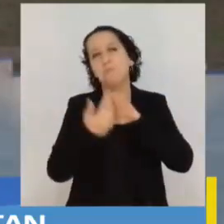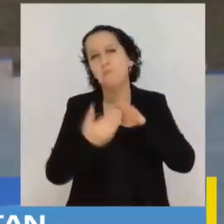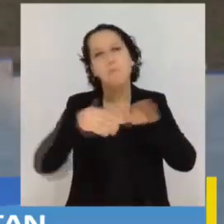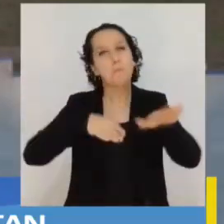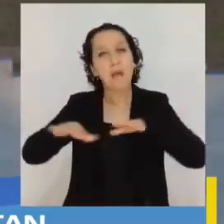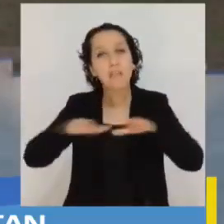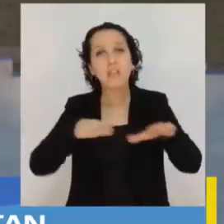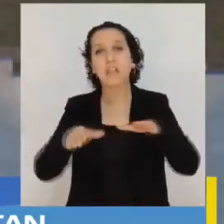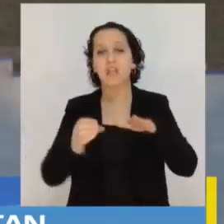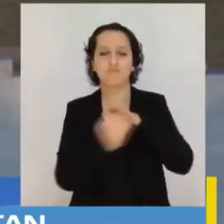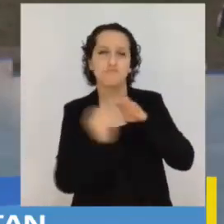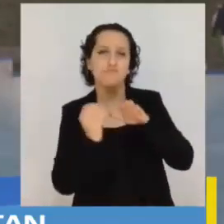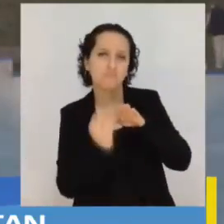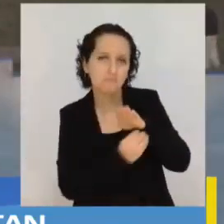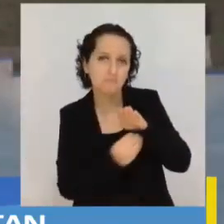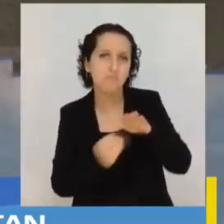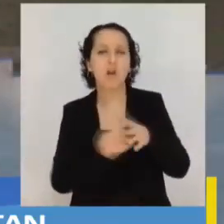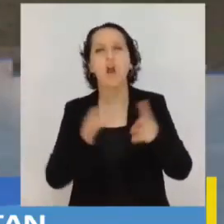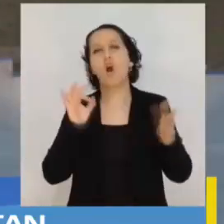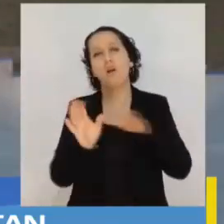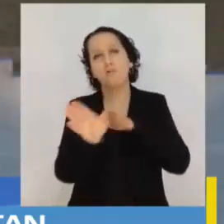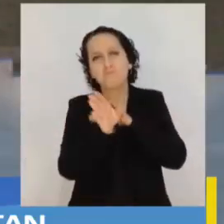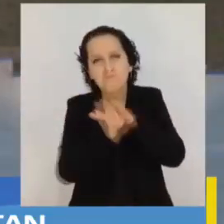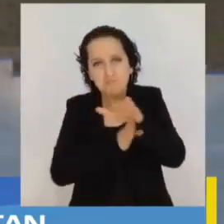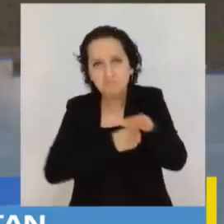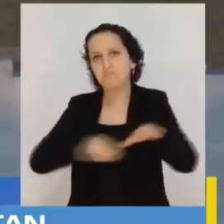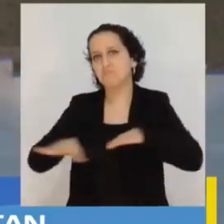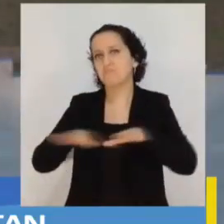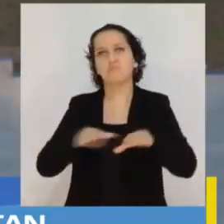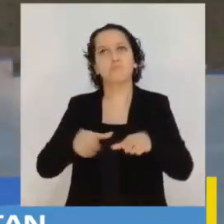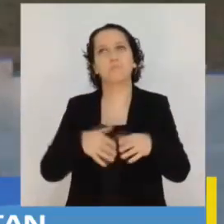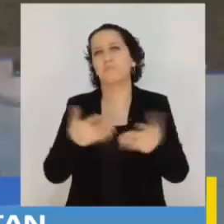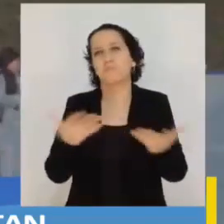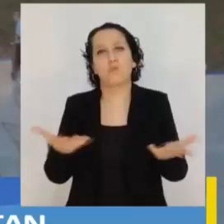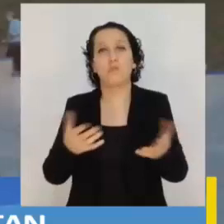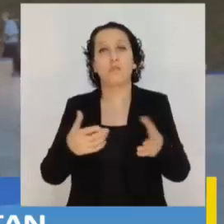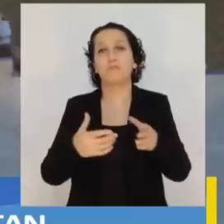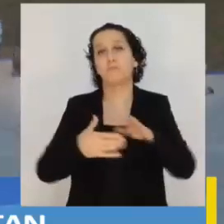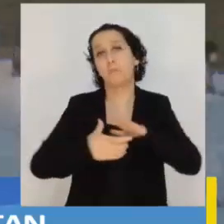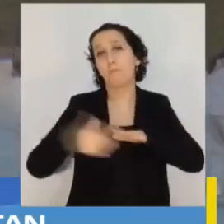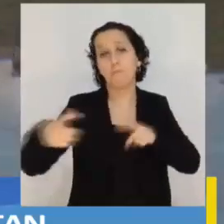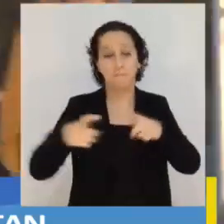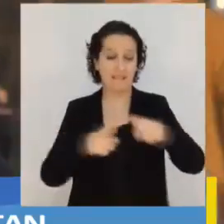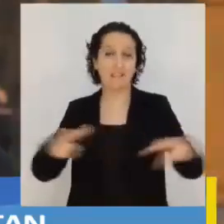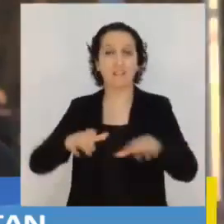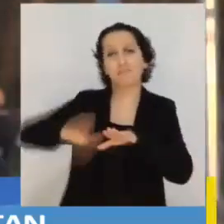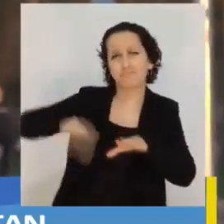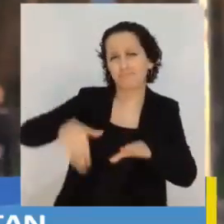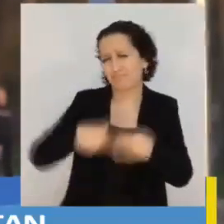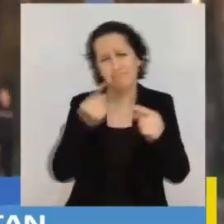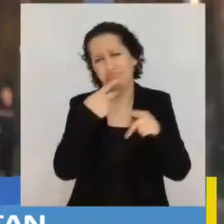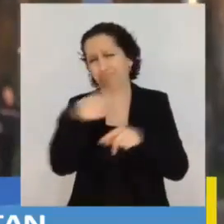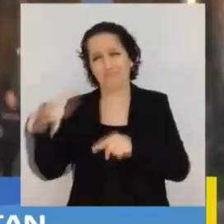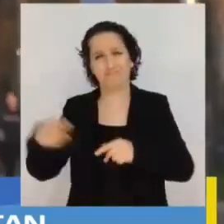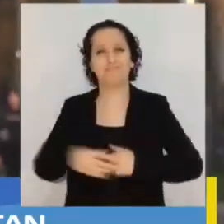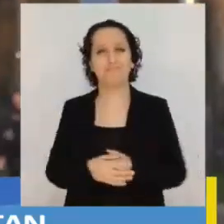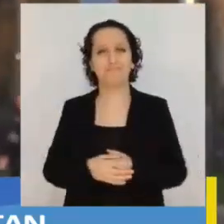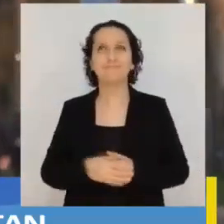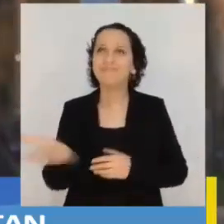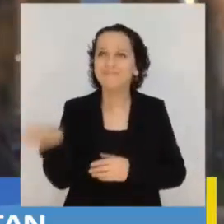patines de patinaje, con patines lineales y con patinetas. Los invito a